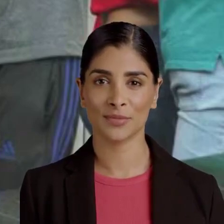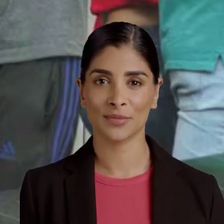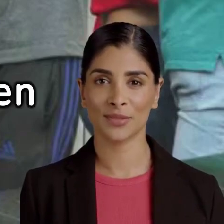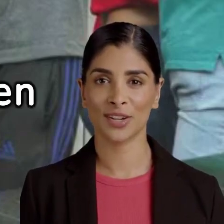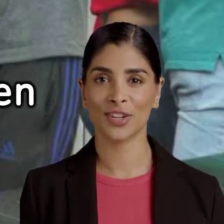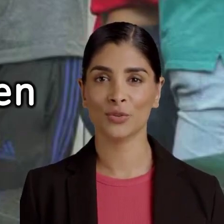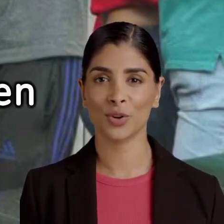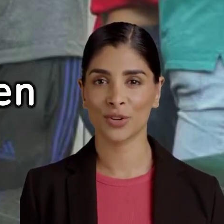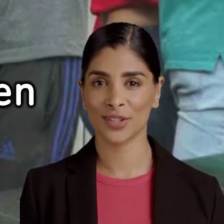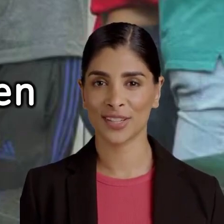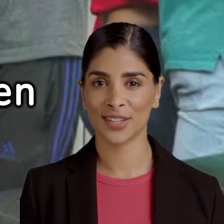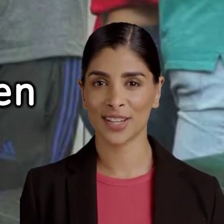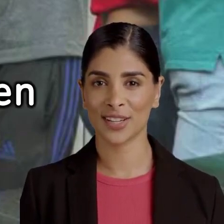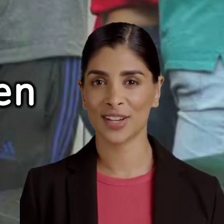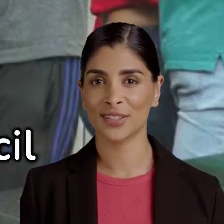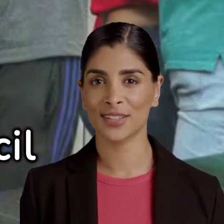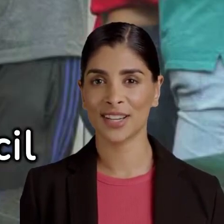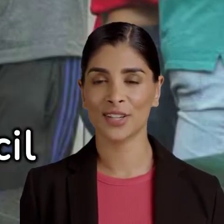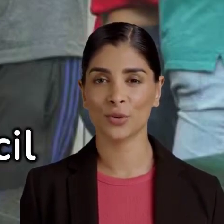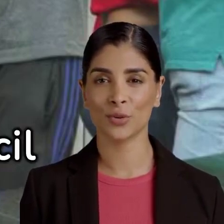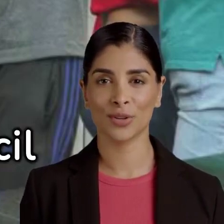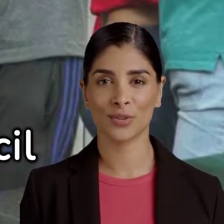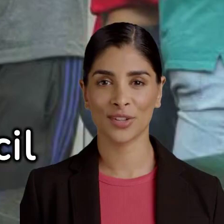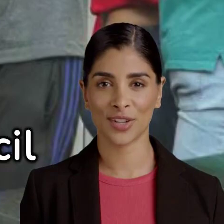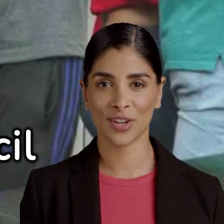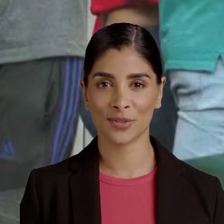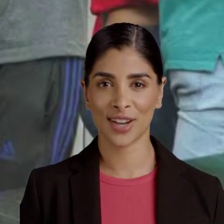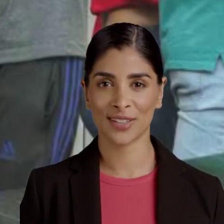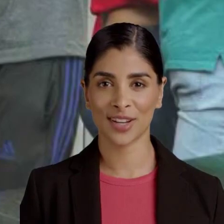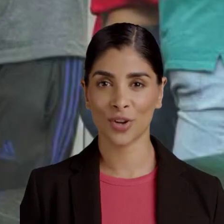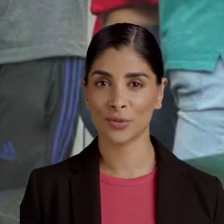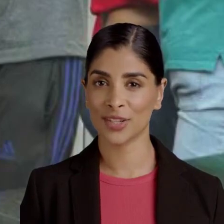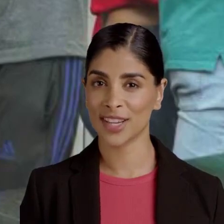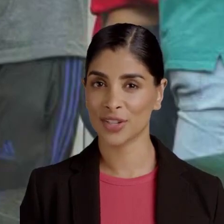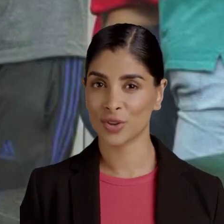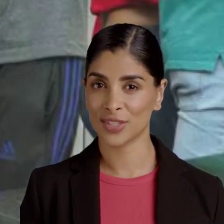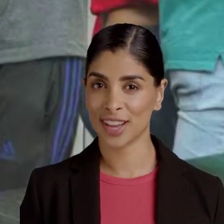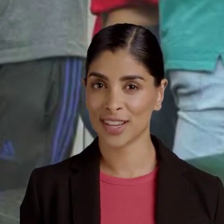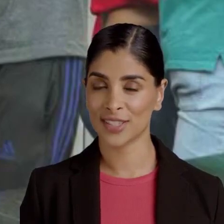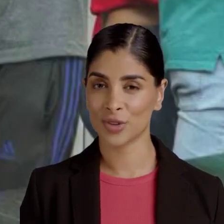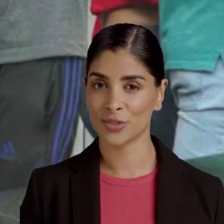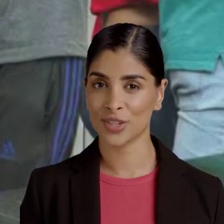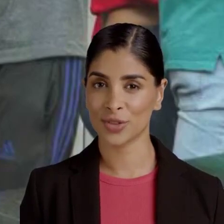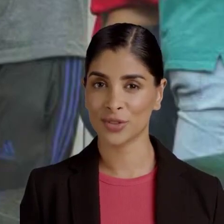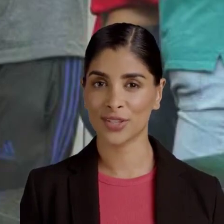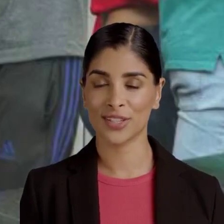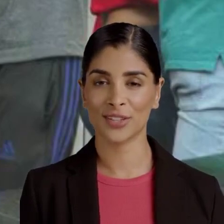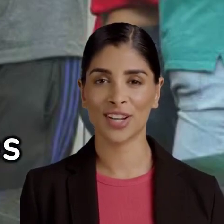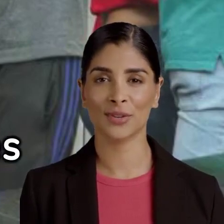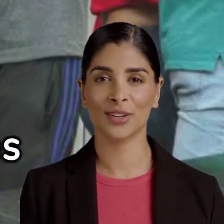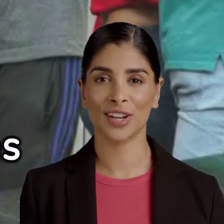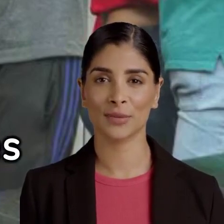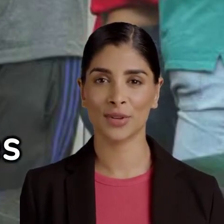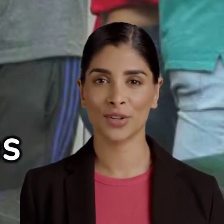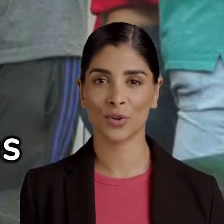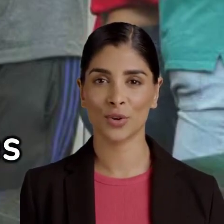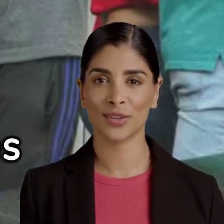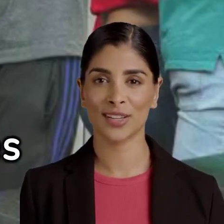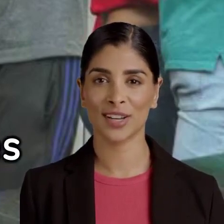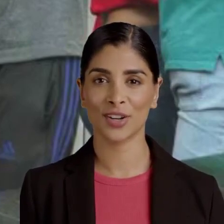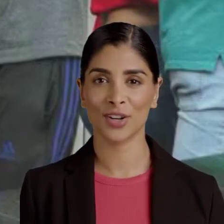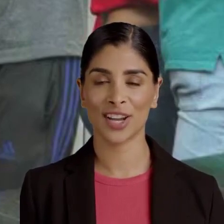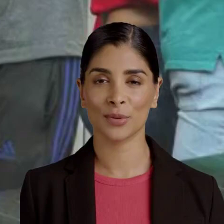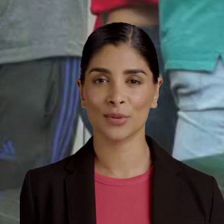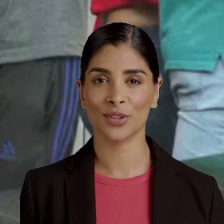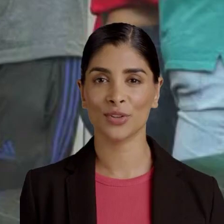ratos y el sofoco que se siente en las casas y que se vuelve difícil de contrarrestar con ventiladores y aires acondicionados que se dañan en medio de